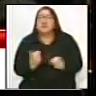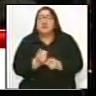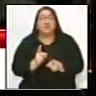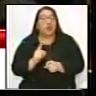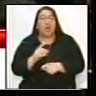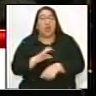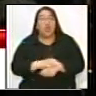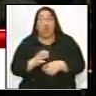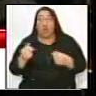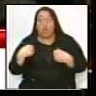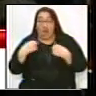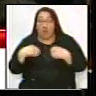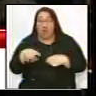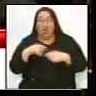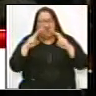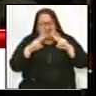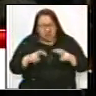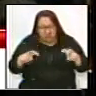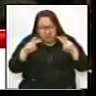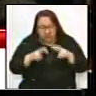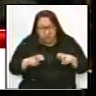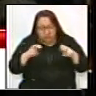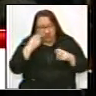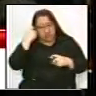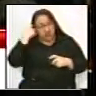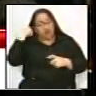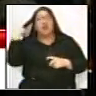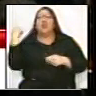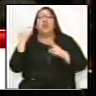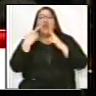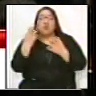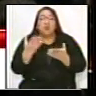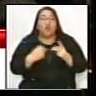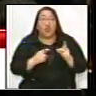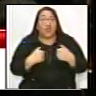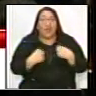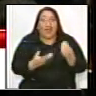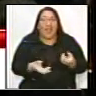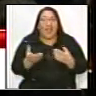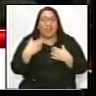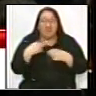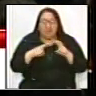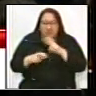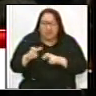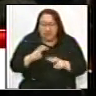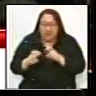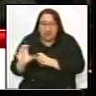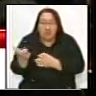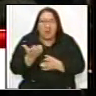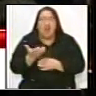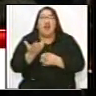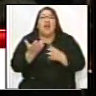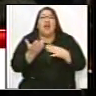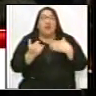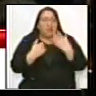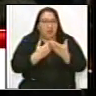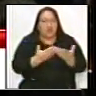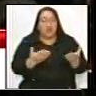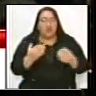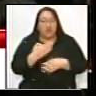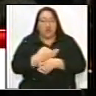doctores analizan porque pretenden obtener aquellas respuestas que a ustedes no les dan y que cuando se obtengan se puedan